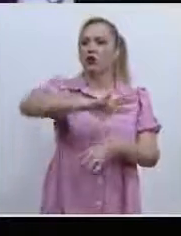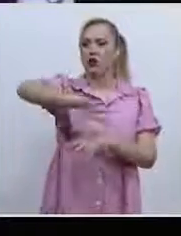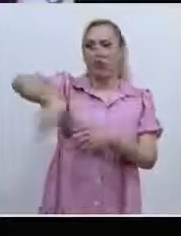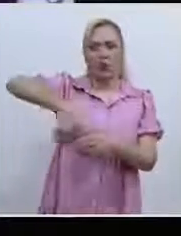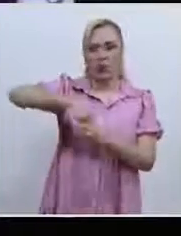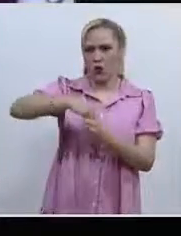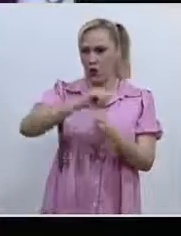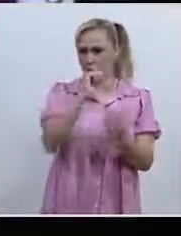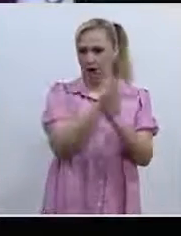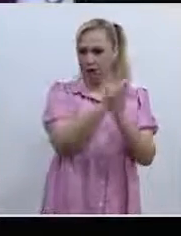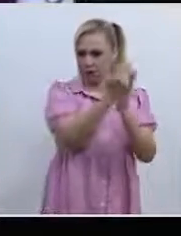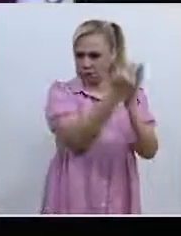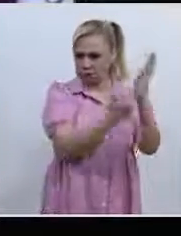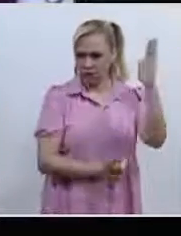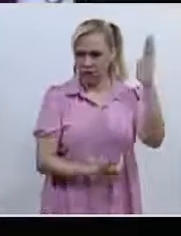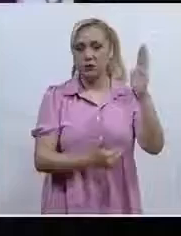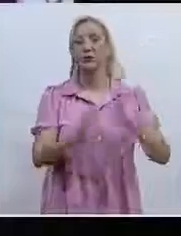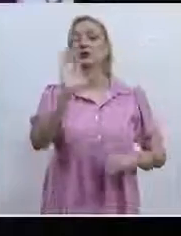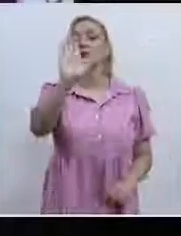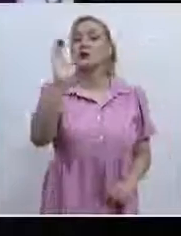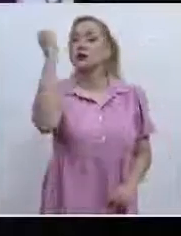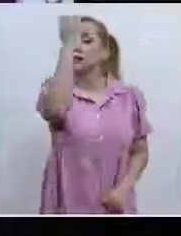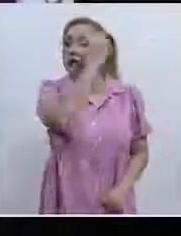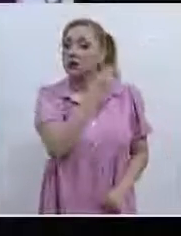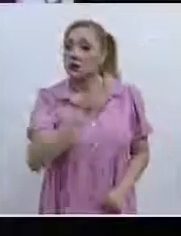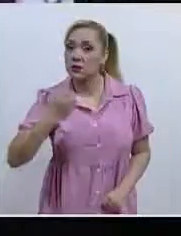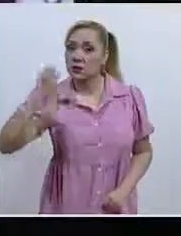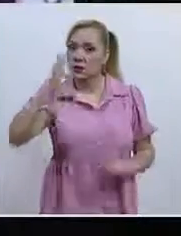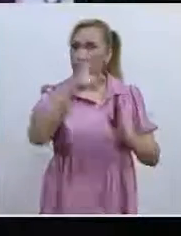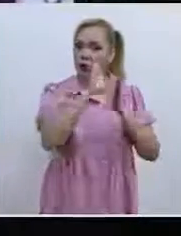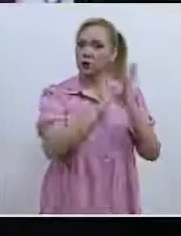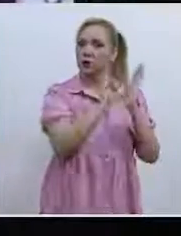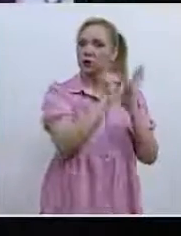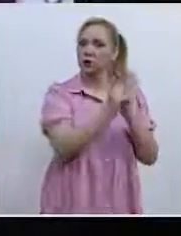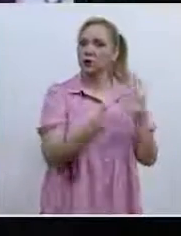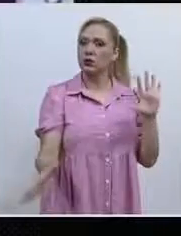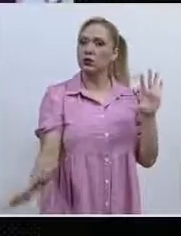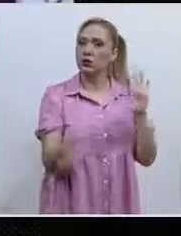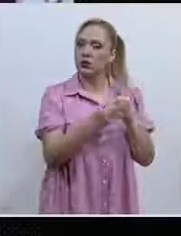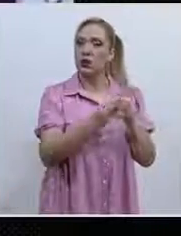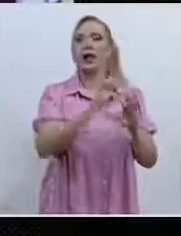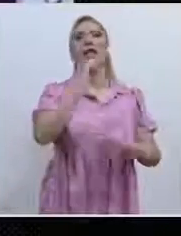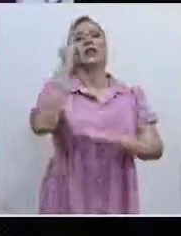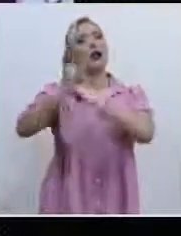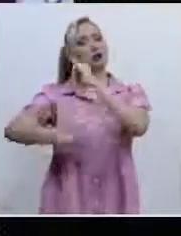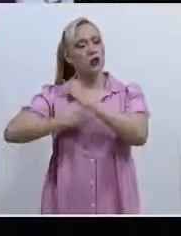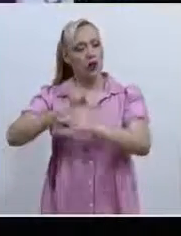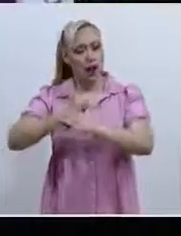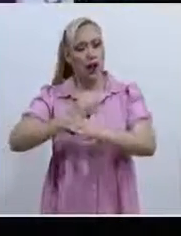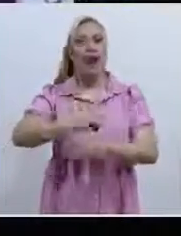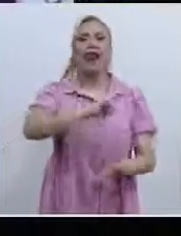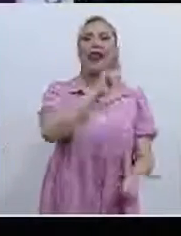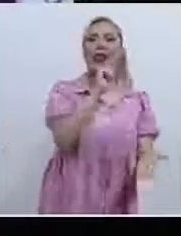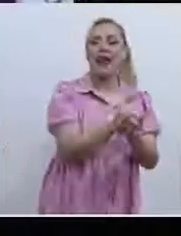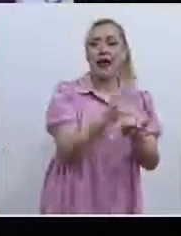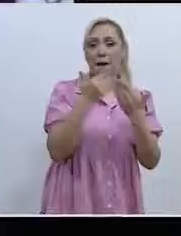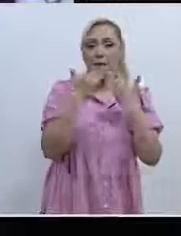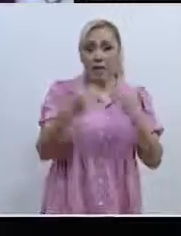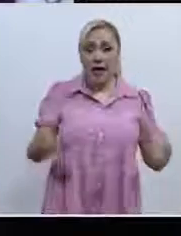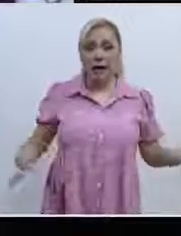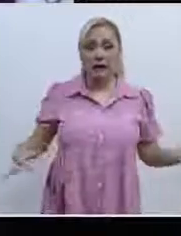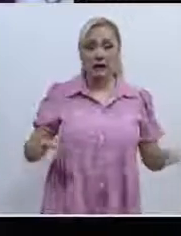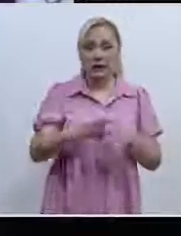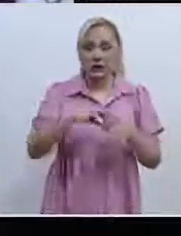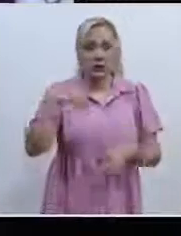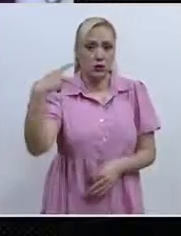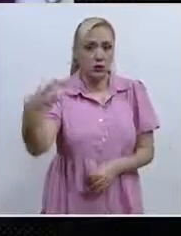nuestro régimen jurídico a un examen constitucional convencional y legal para decidir sobre su pertinencia